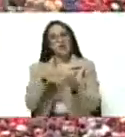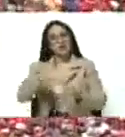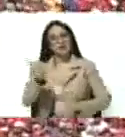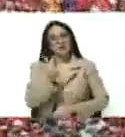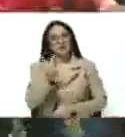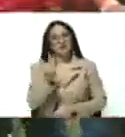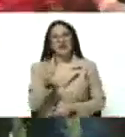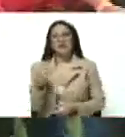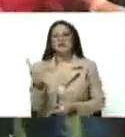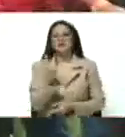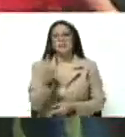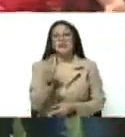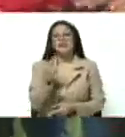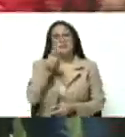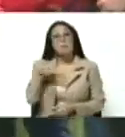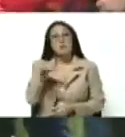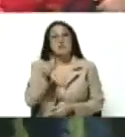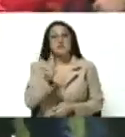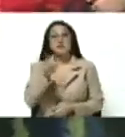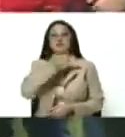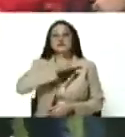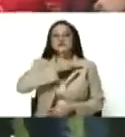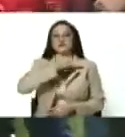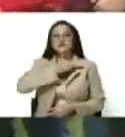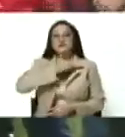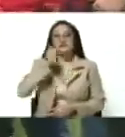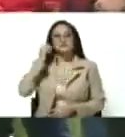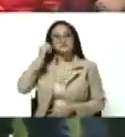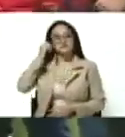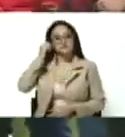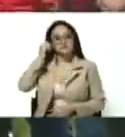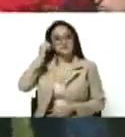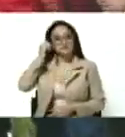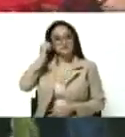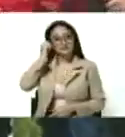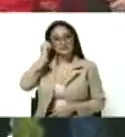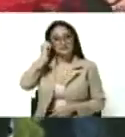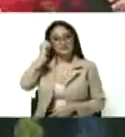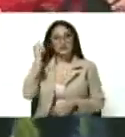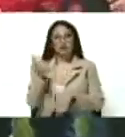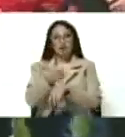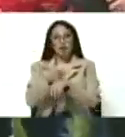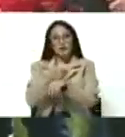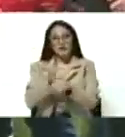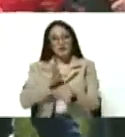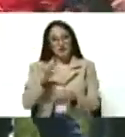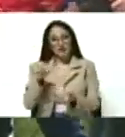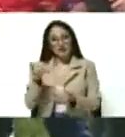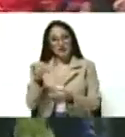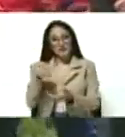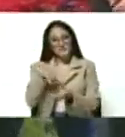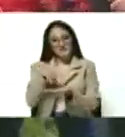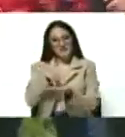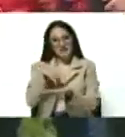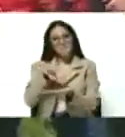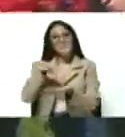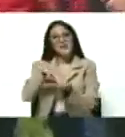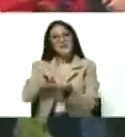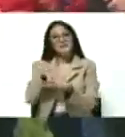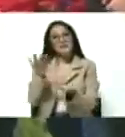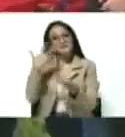el pueblo venezolano puede resistirlo. Héctor Rodríguez planteó, dio una idea, me parece